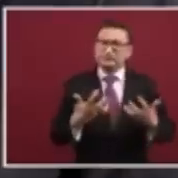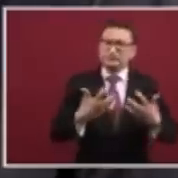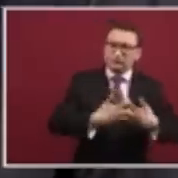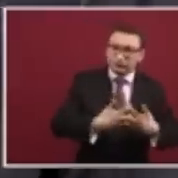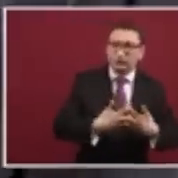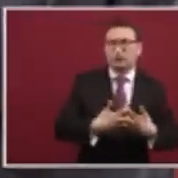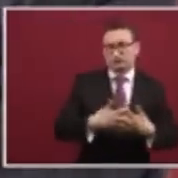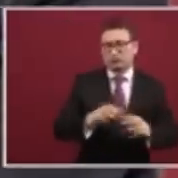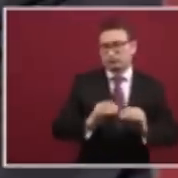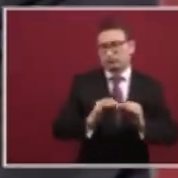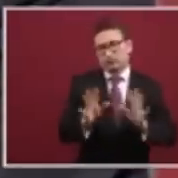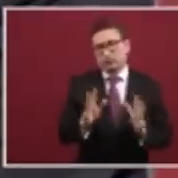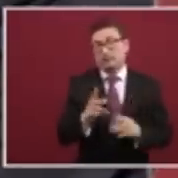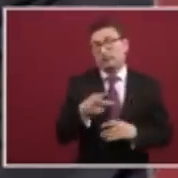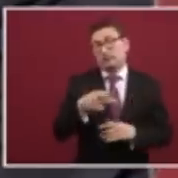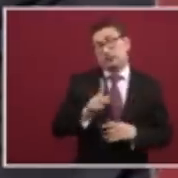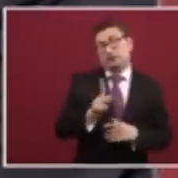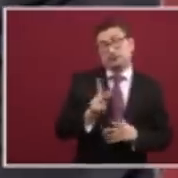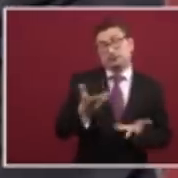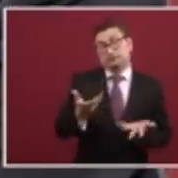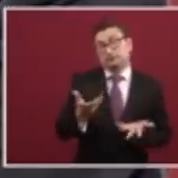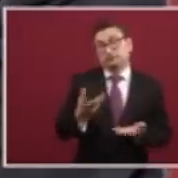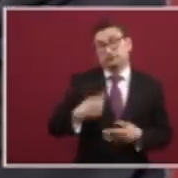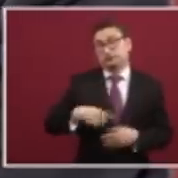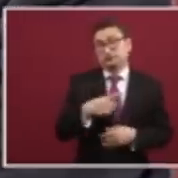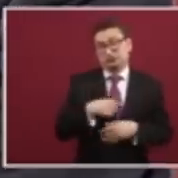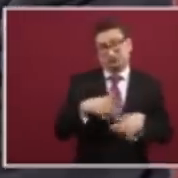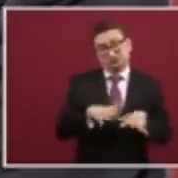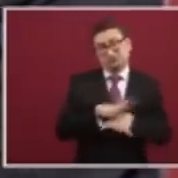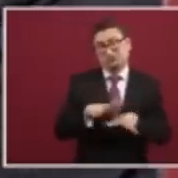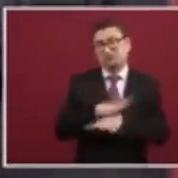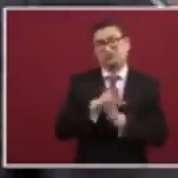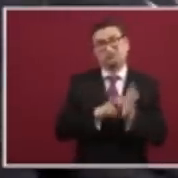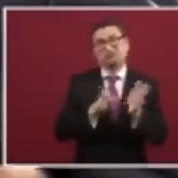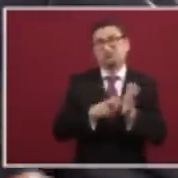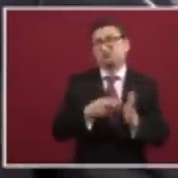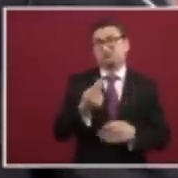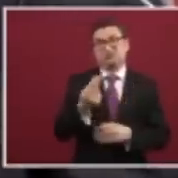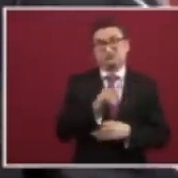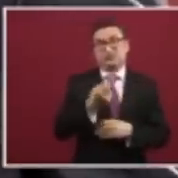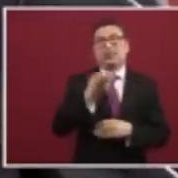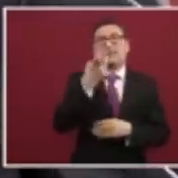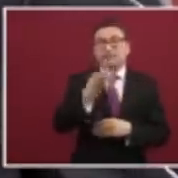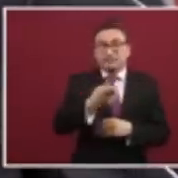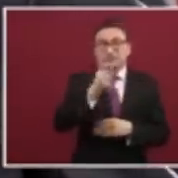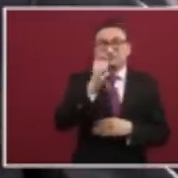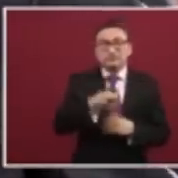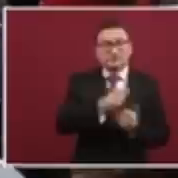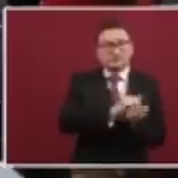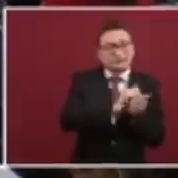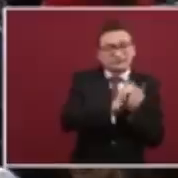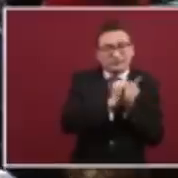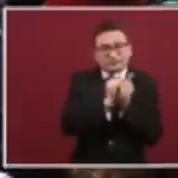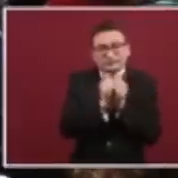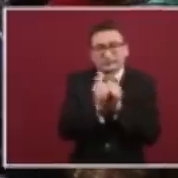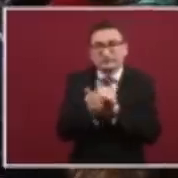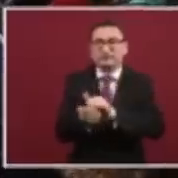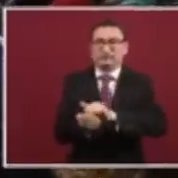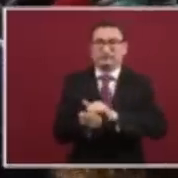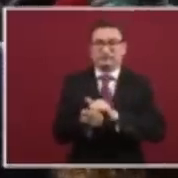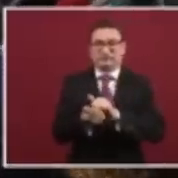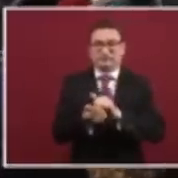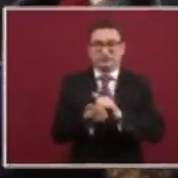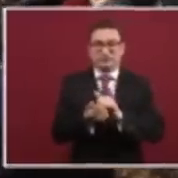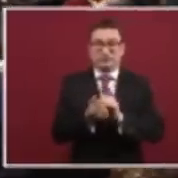pero pues tenemos que modificar esto, si no, no sería transformación. Si han habido